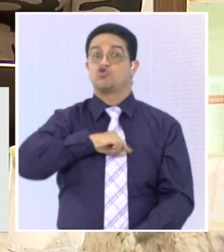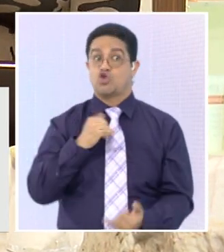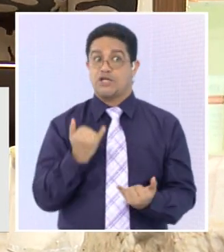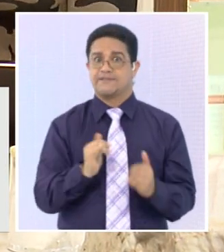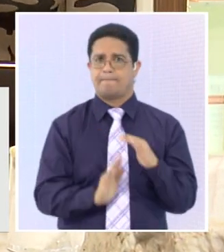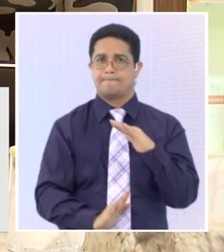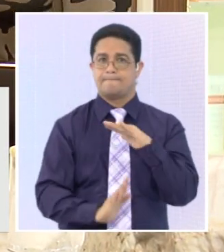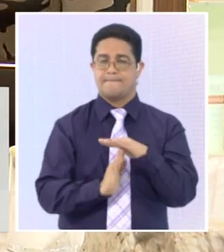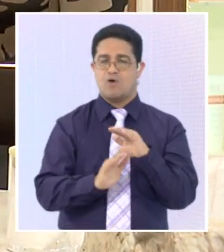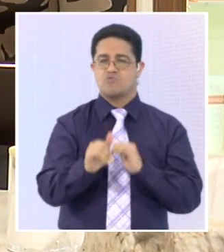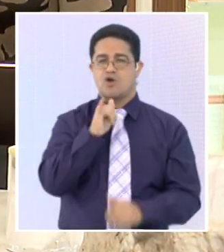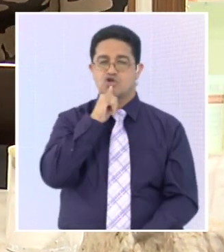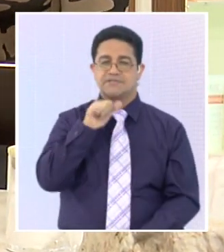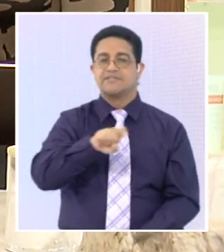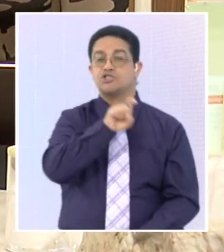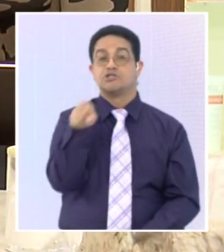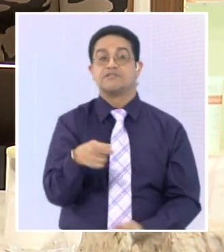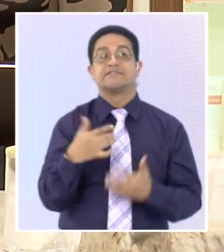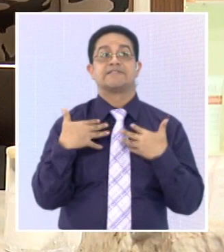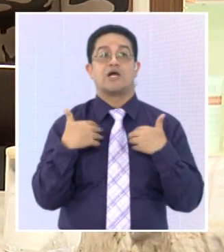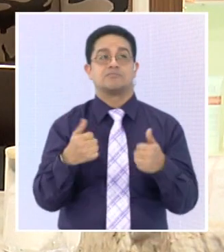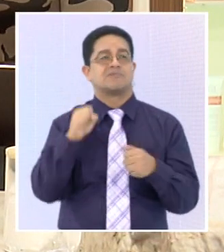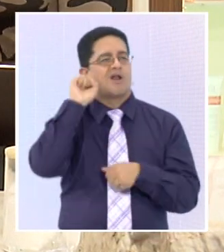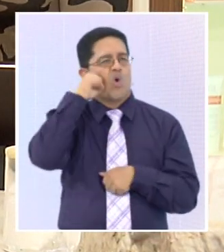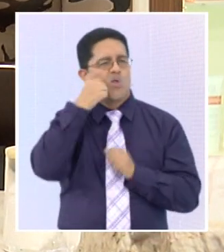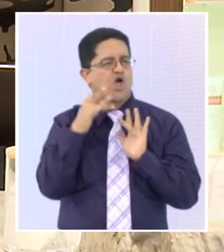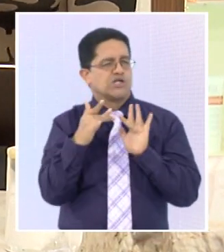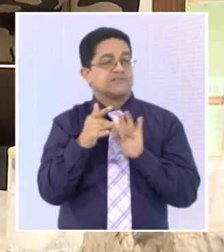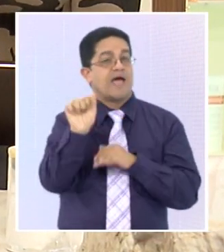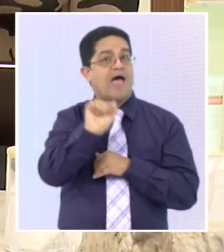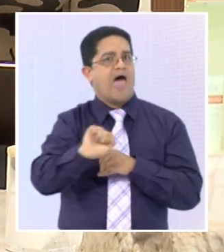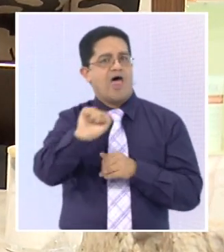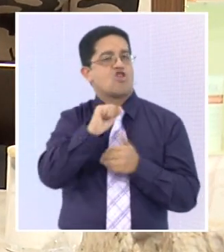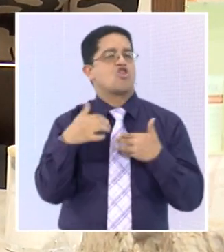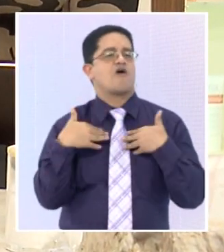primera pausa aquí en Noticias Globovisión Salud, recordándoles las redes sociales,